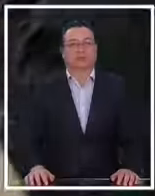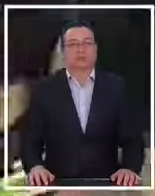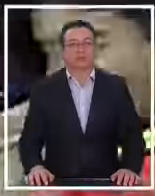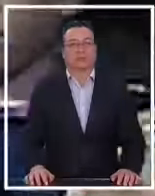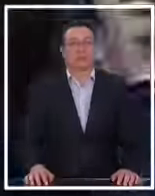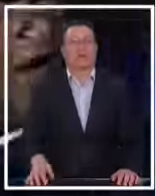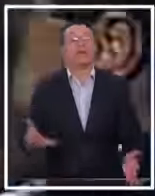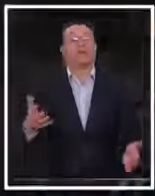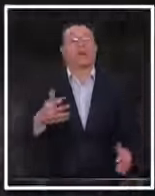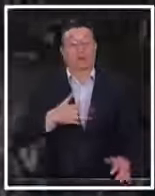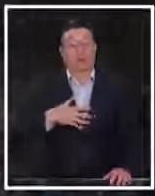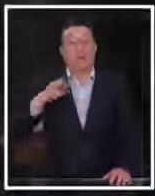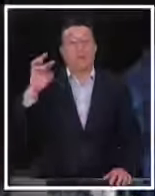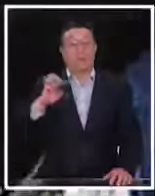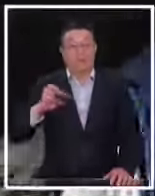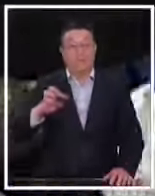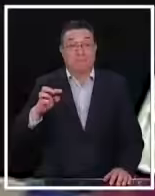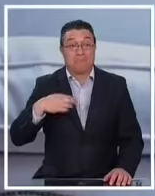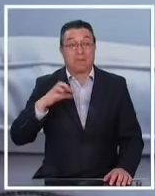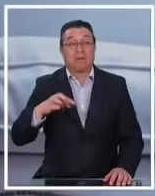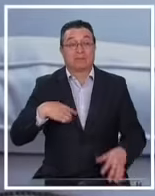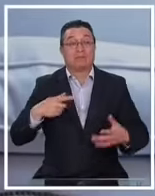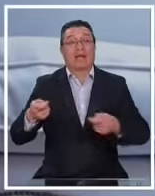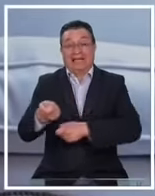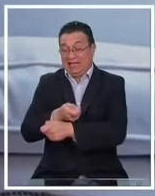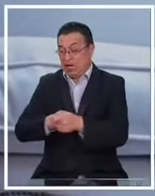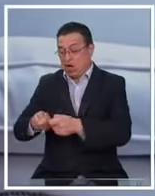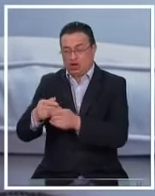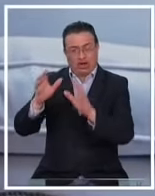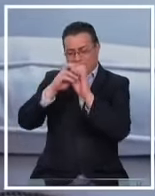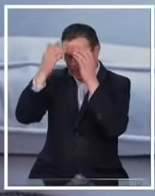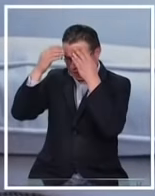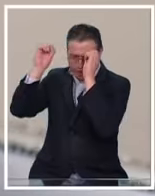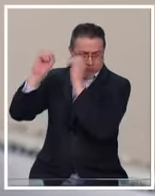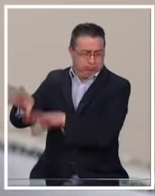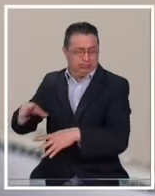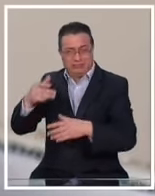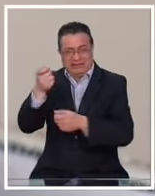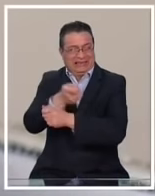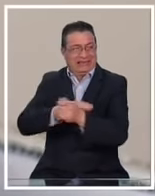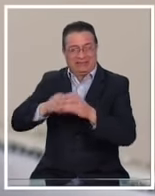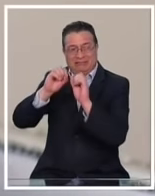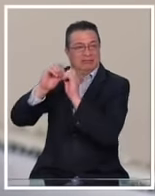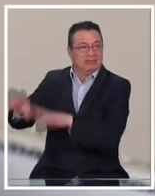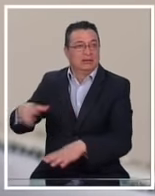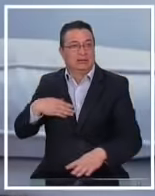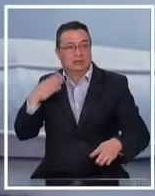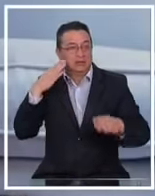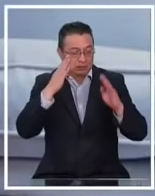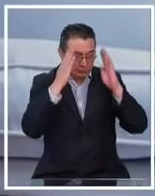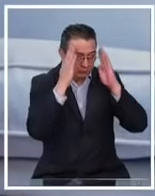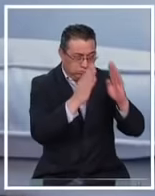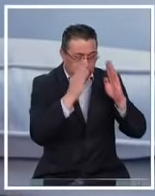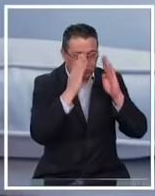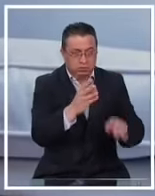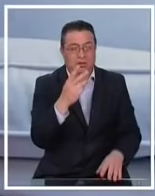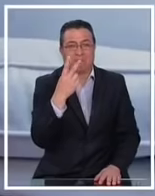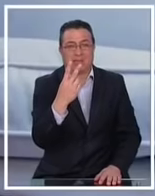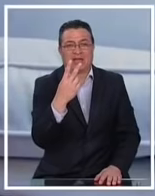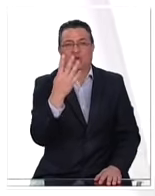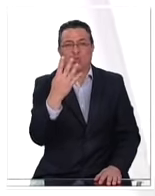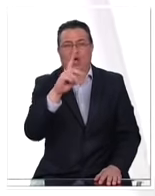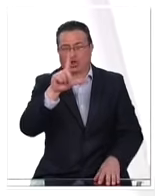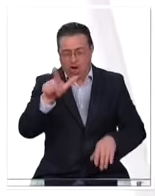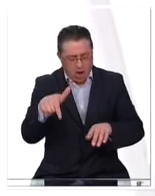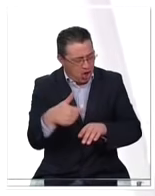Mi padre nunca se dedicó. Dejó todos los negocios botados, dejó todo de lado. Un gallo que se dedicó 24-7 a Colo